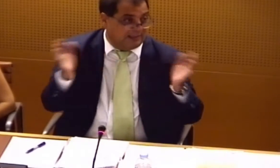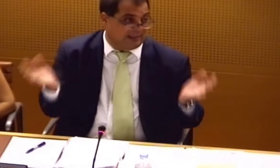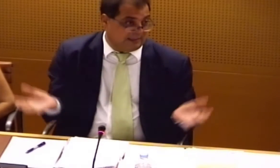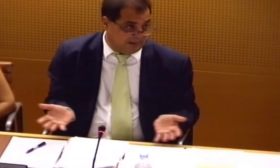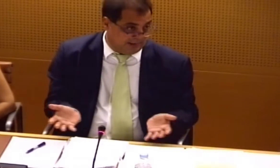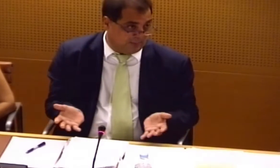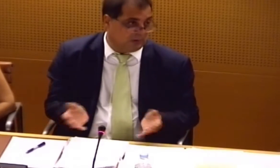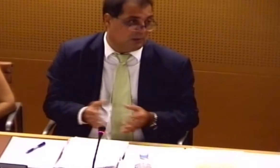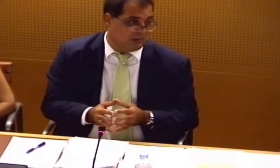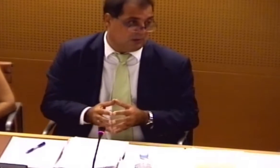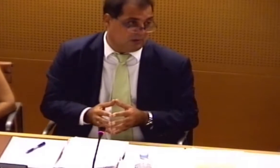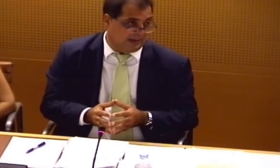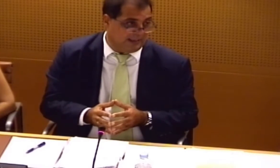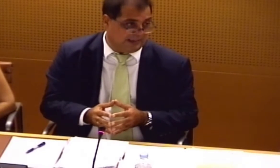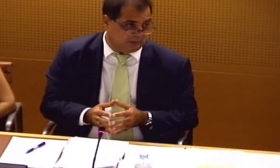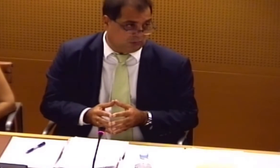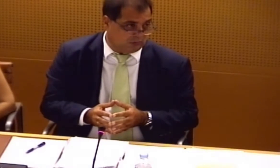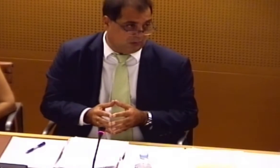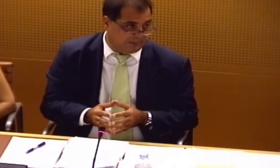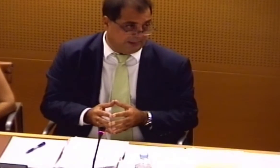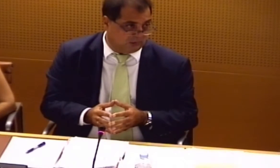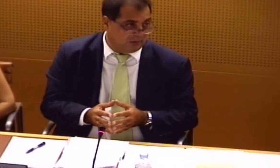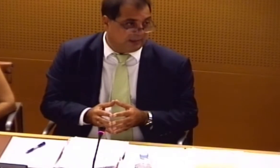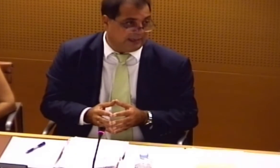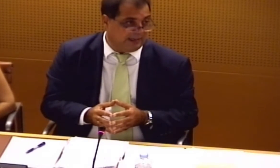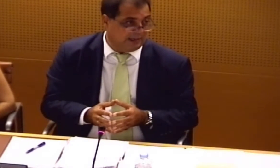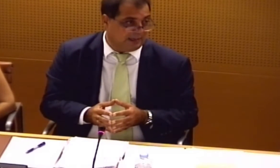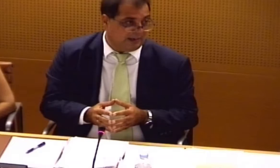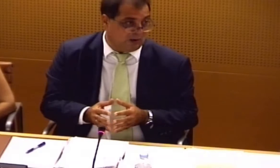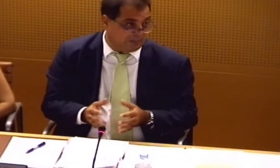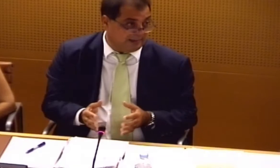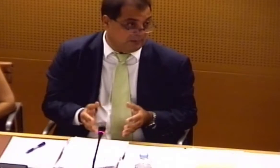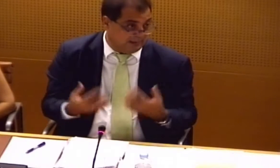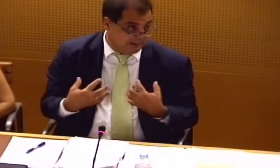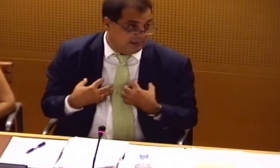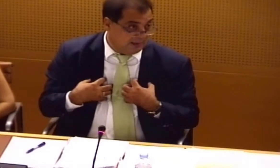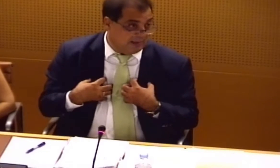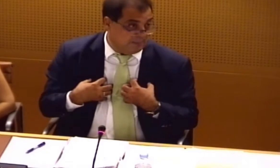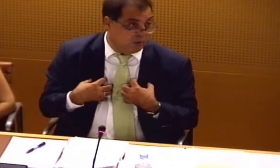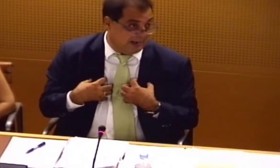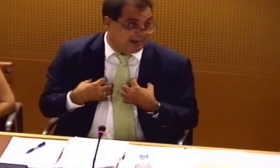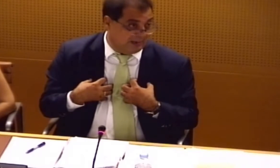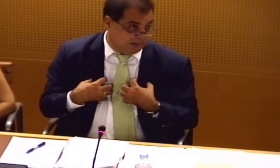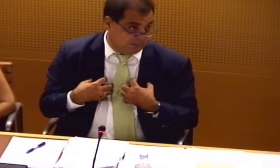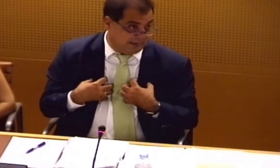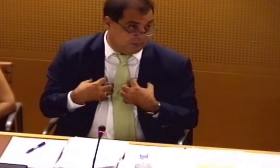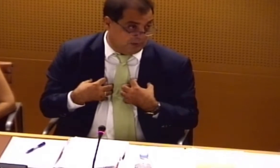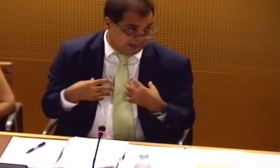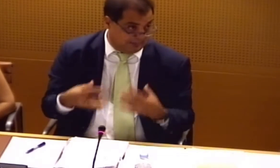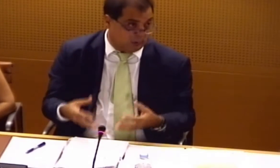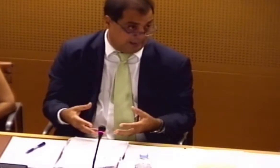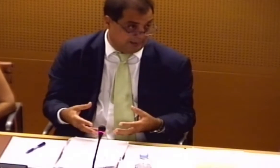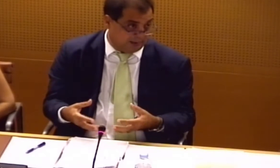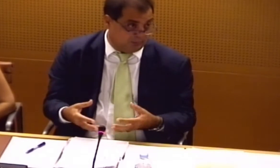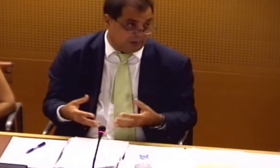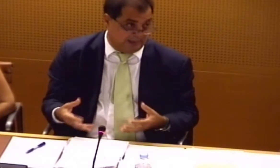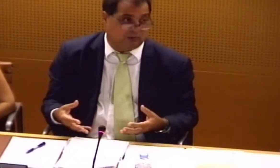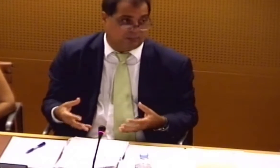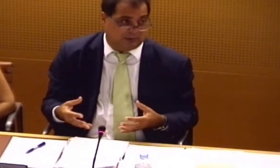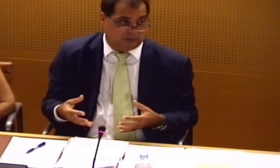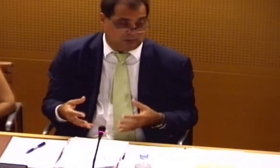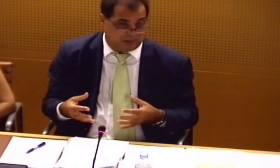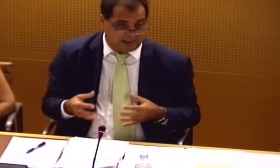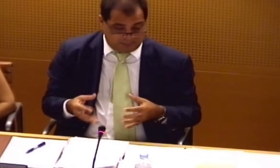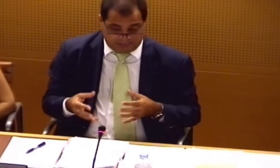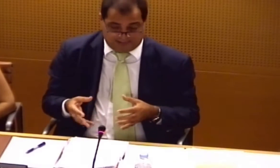tanto, satisfacemos con claridad todos los aspectos que la normativa le impone al Cabildo para poder aprobar estos